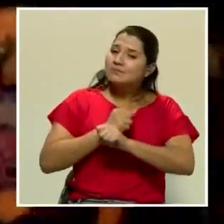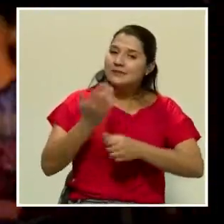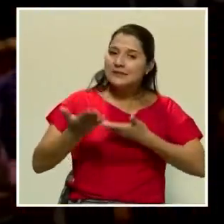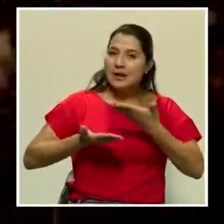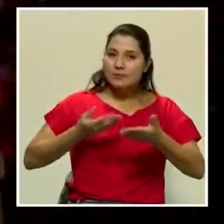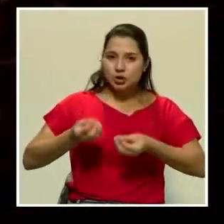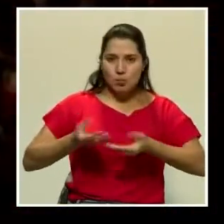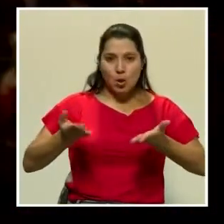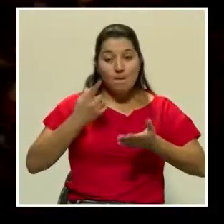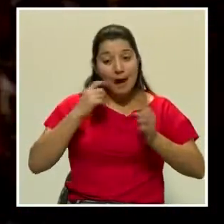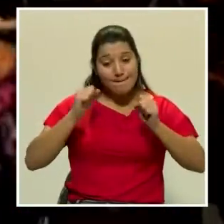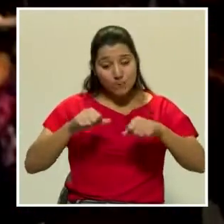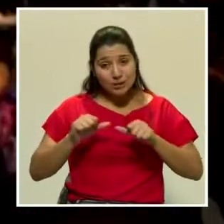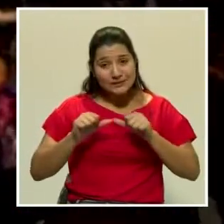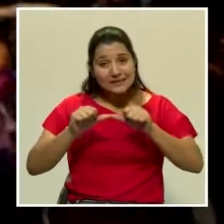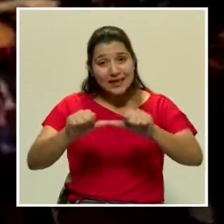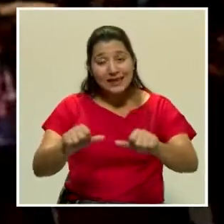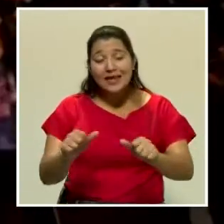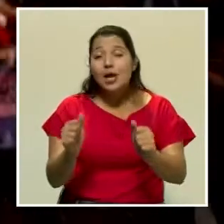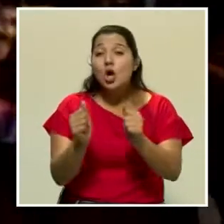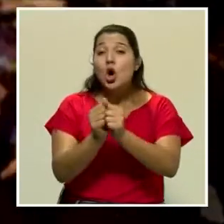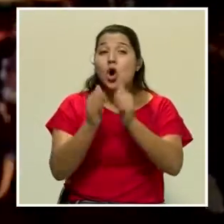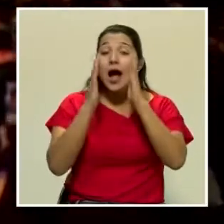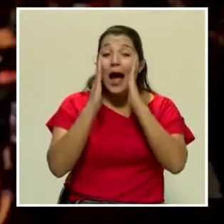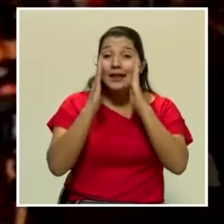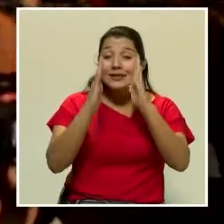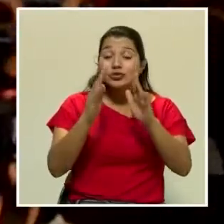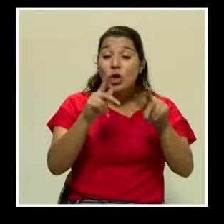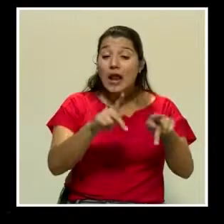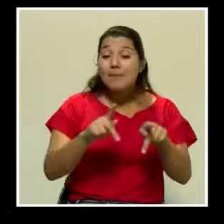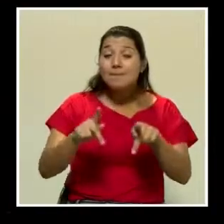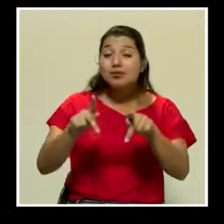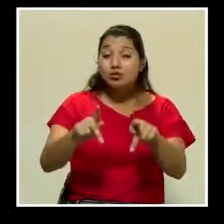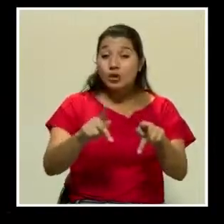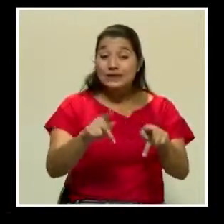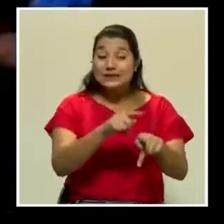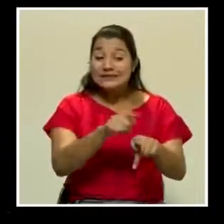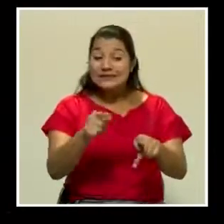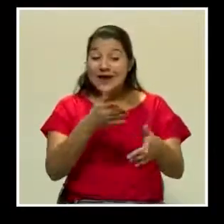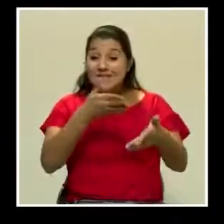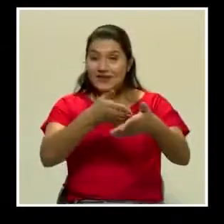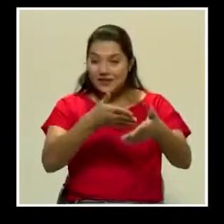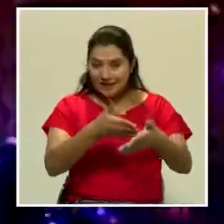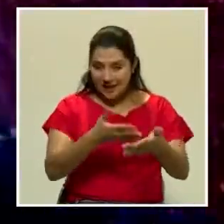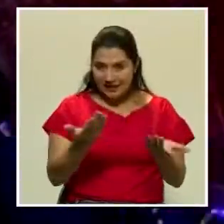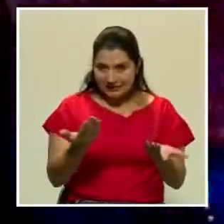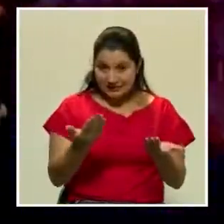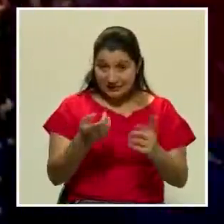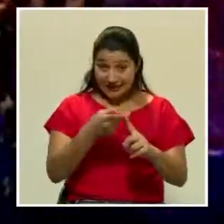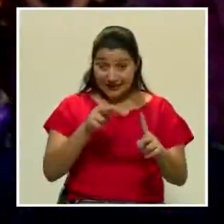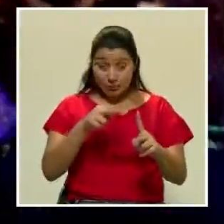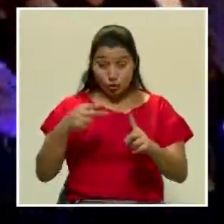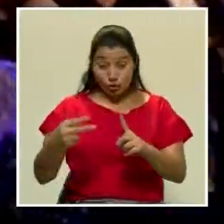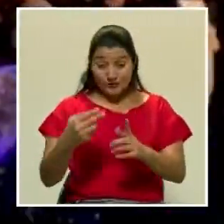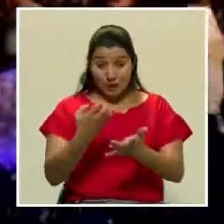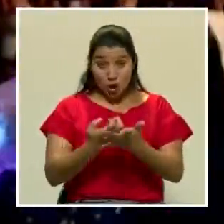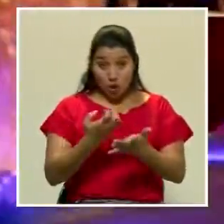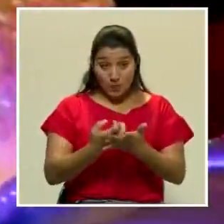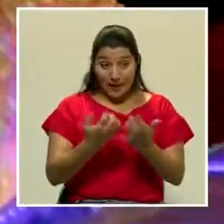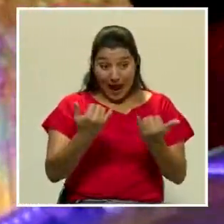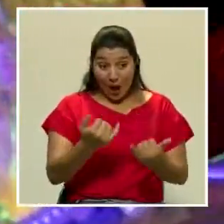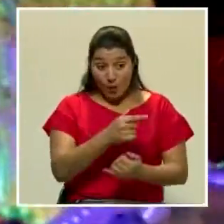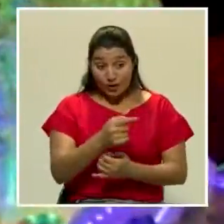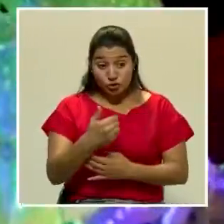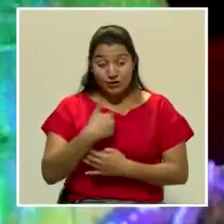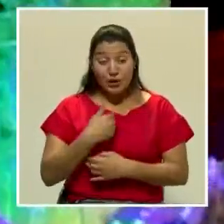para continuar con las iniciativas de atención a poblaciones socialmente vulnerables, que pasan por un momento difícil y que